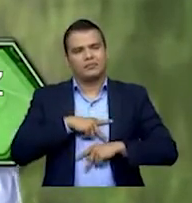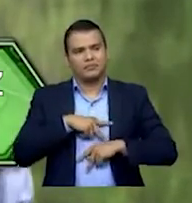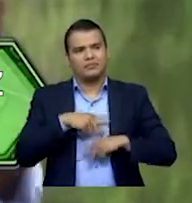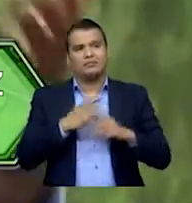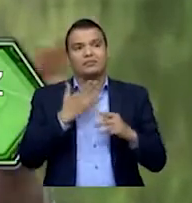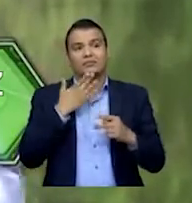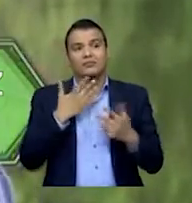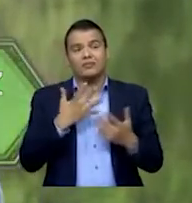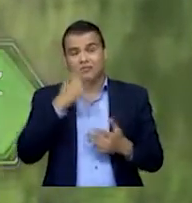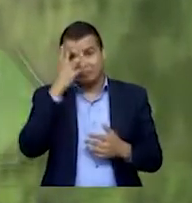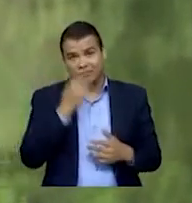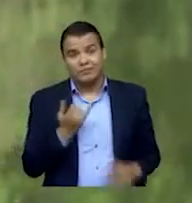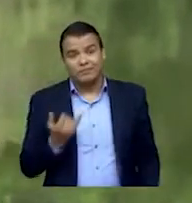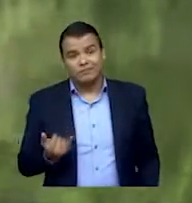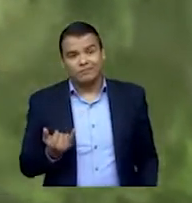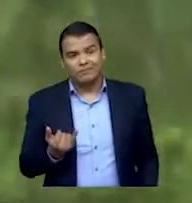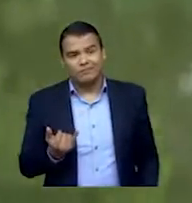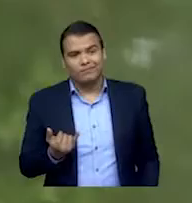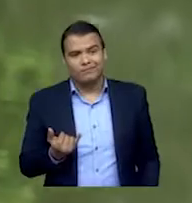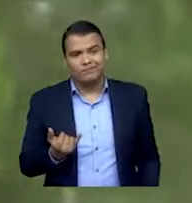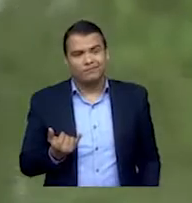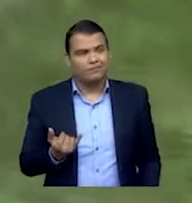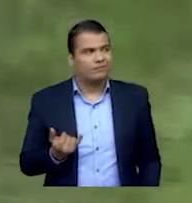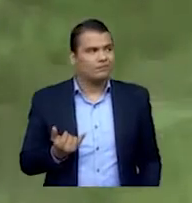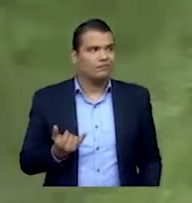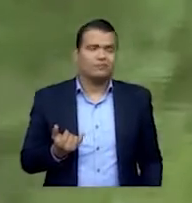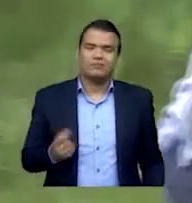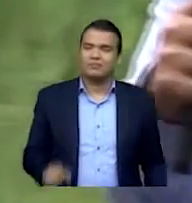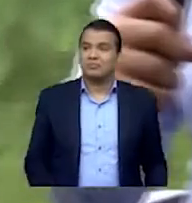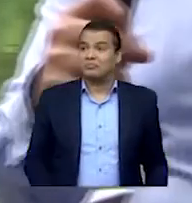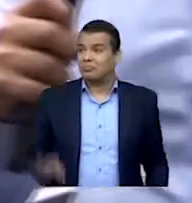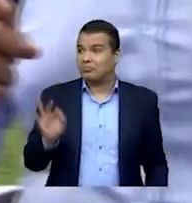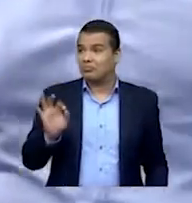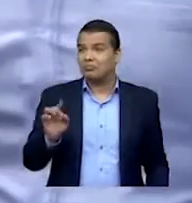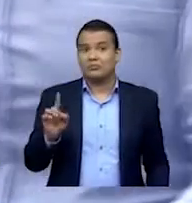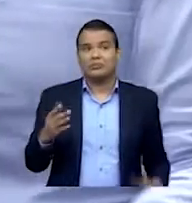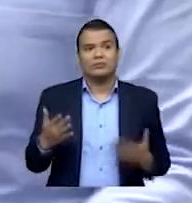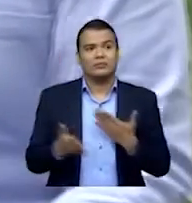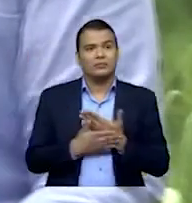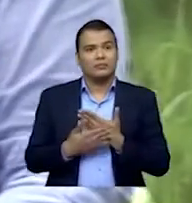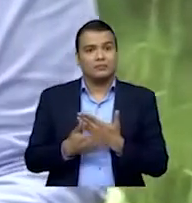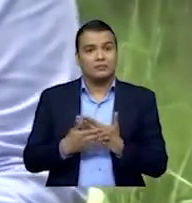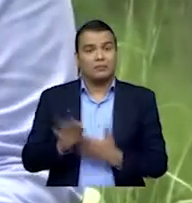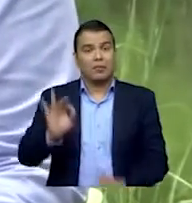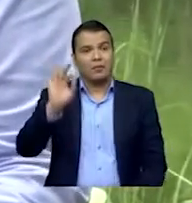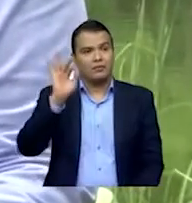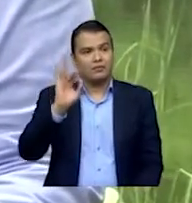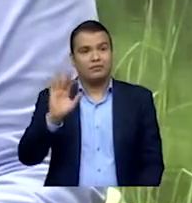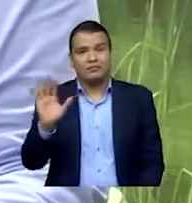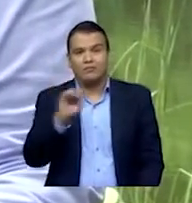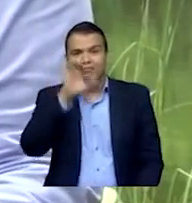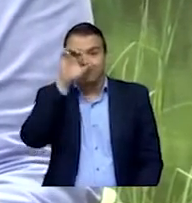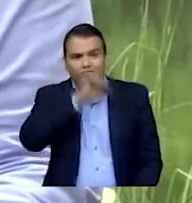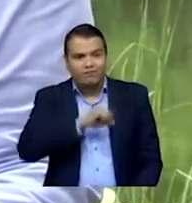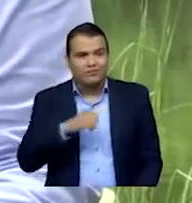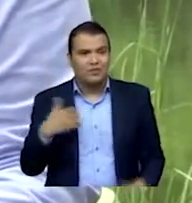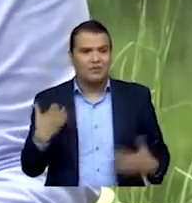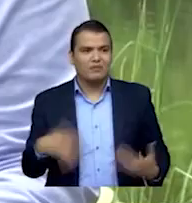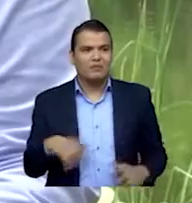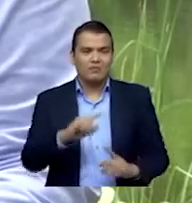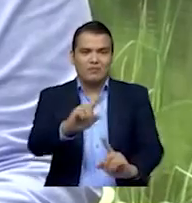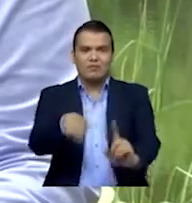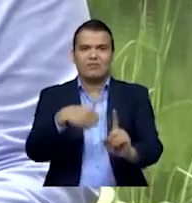diversidad que es tan hermosa en este sitio pues bien esta es una importante noticia para los caleños para los vallecaucanos